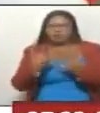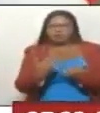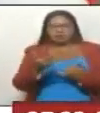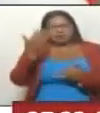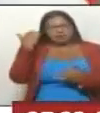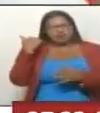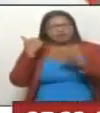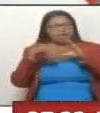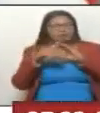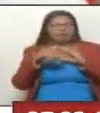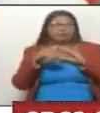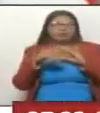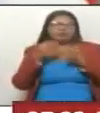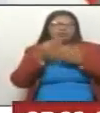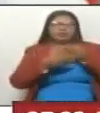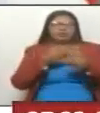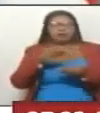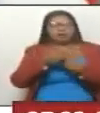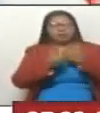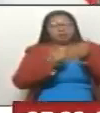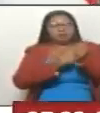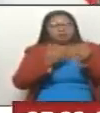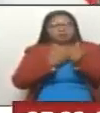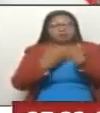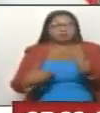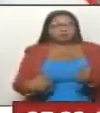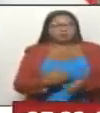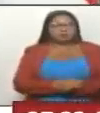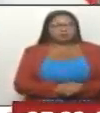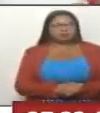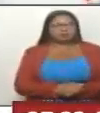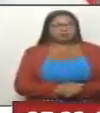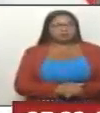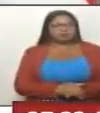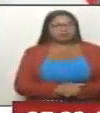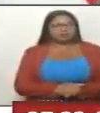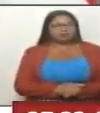no, bueno, en primer lugar, la